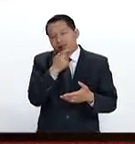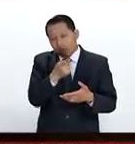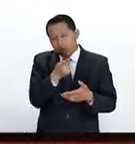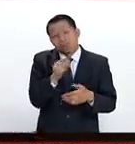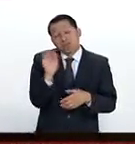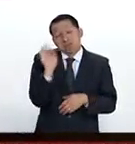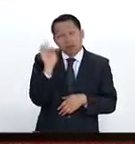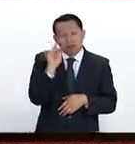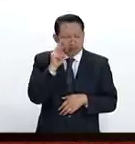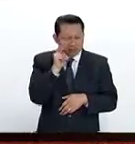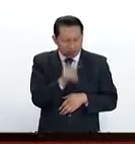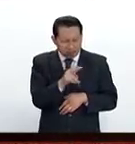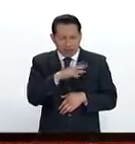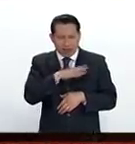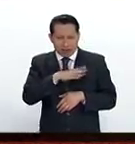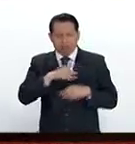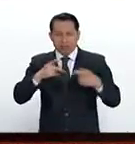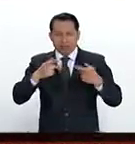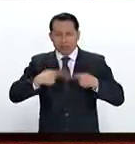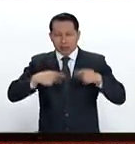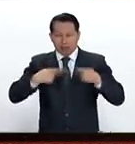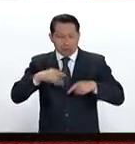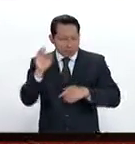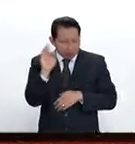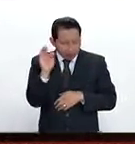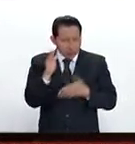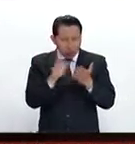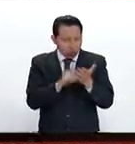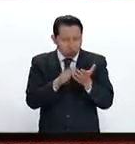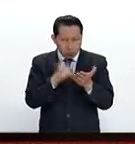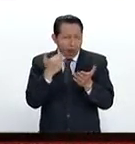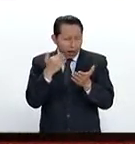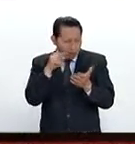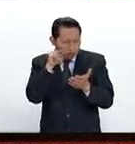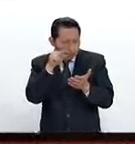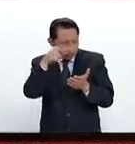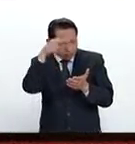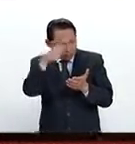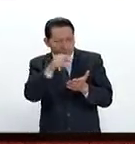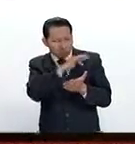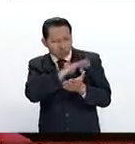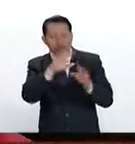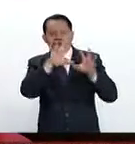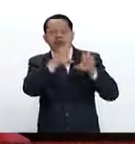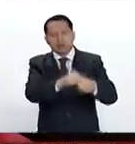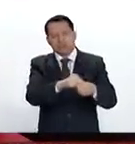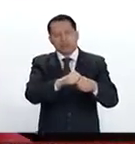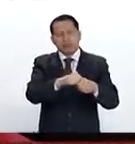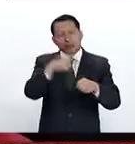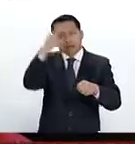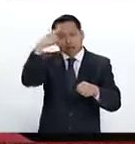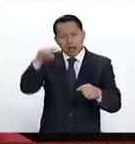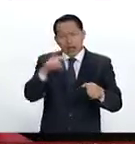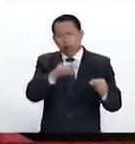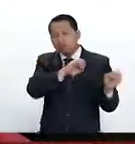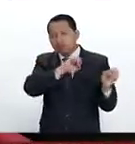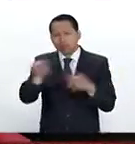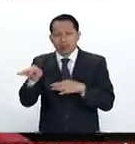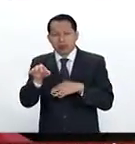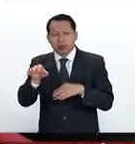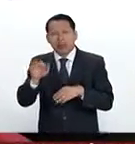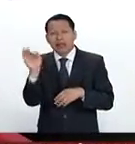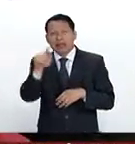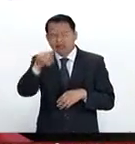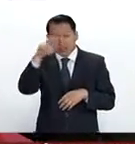sea inmigrante no autorizado, puedan arrestarlo y procesarlo para su deportación. ¿De qué estamos hablando? Bueno, no sé si recuerden